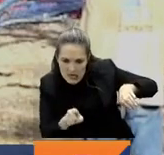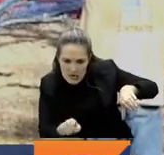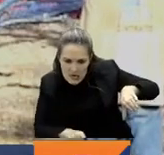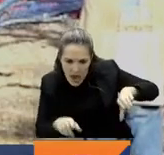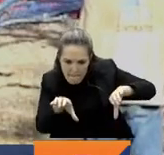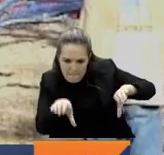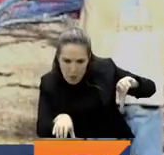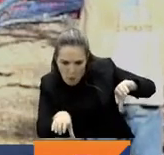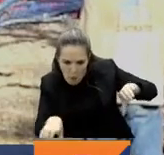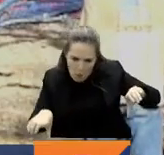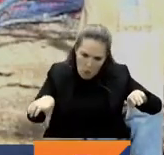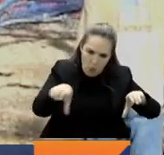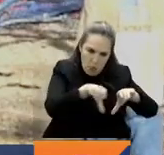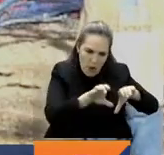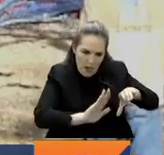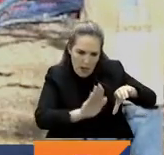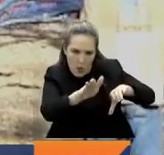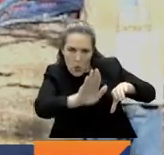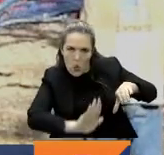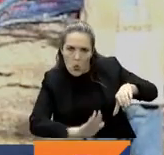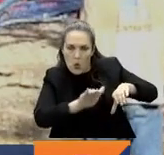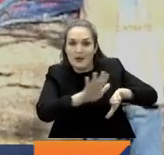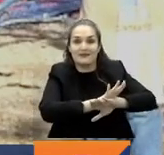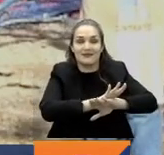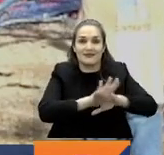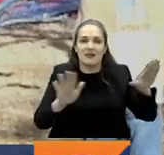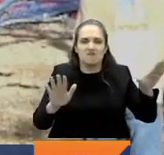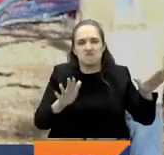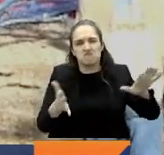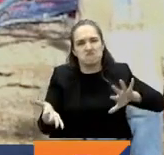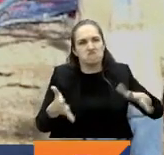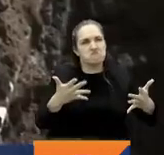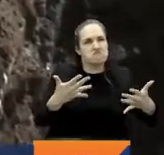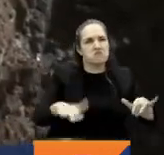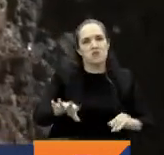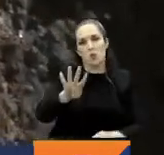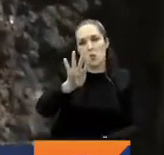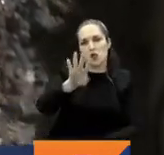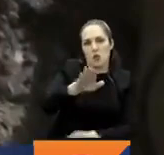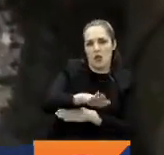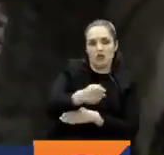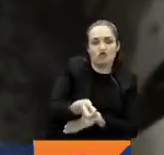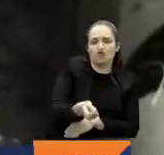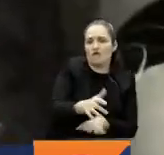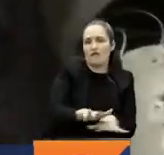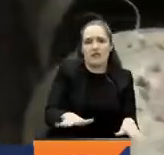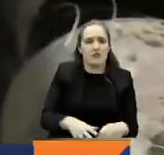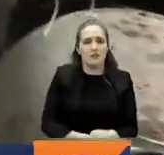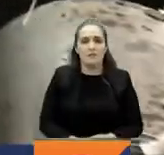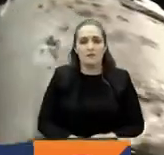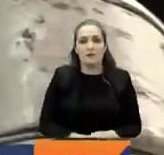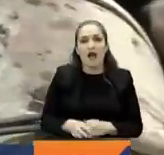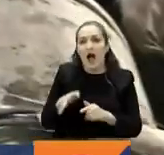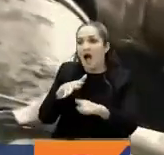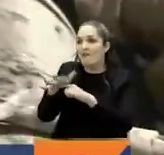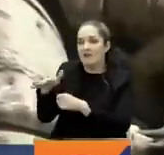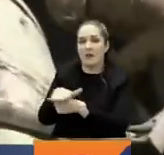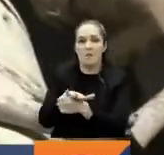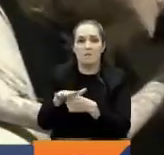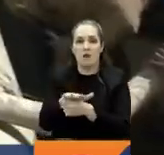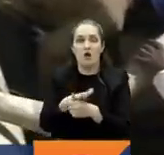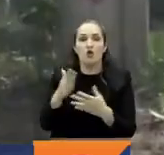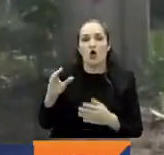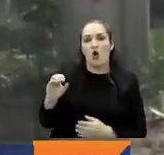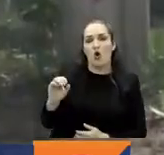tubo. Aproximadamente estaremos finalizando tipo 4 de la tarde. Entre los barrios afectados están Olay y todos